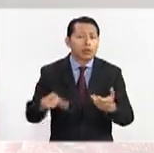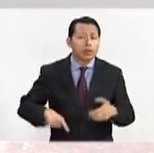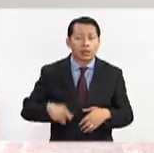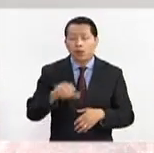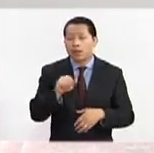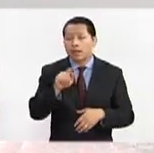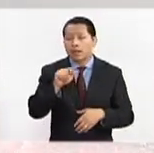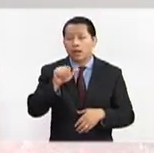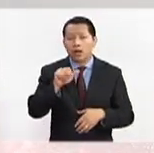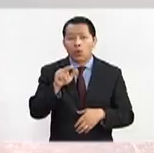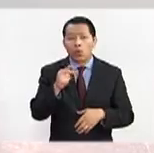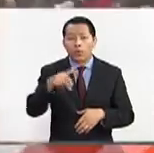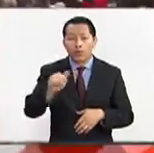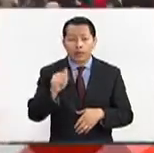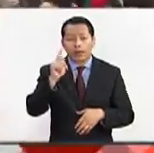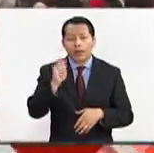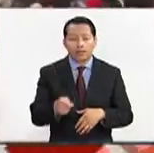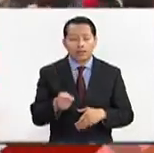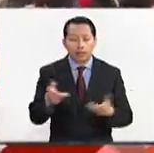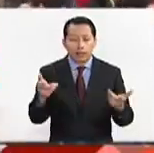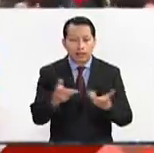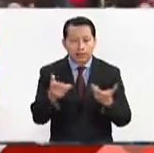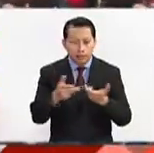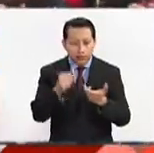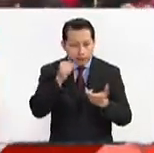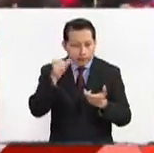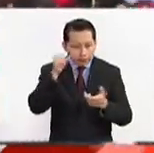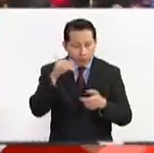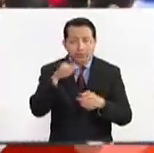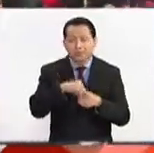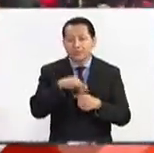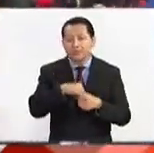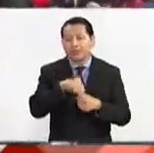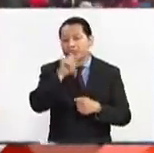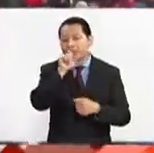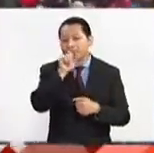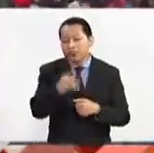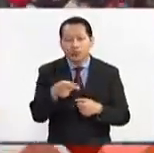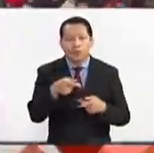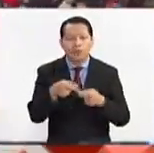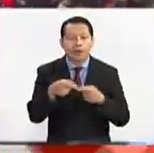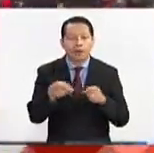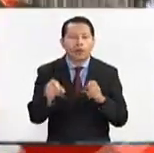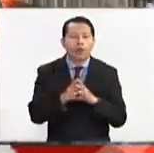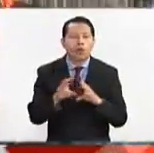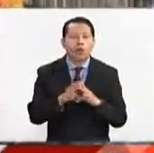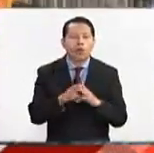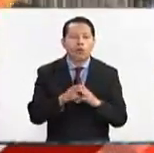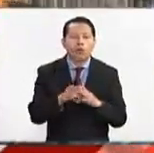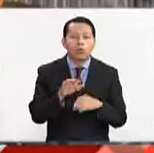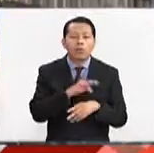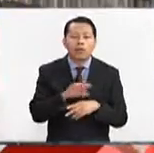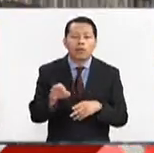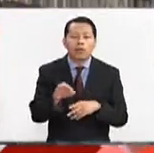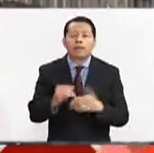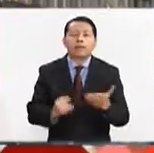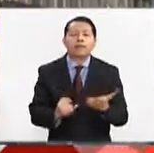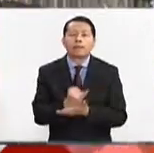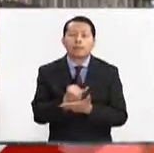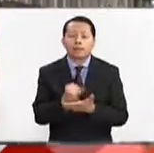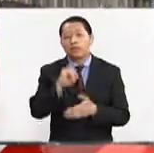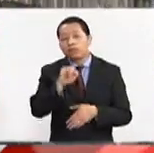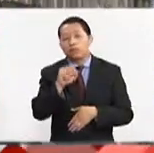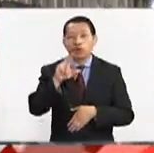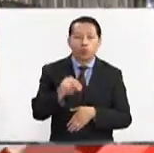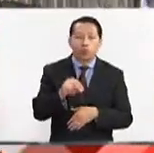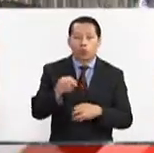de Cataluña tras lo ocurrido ayer en la jornada de votación que preparó para decidir el sí o no a